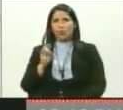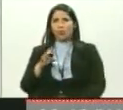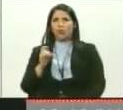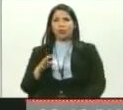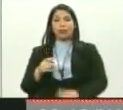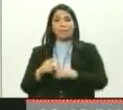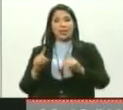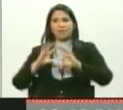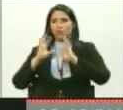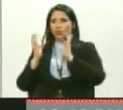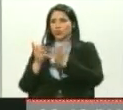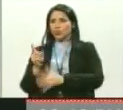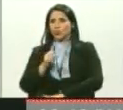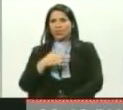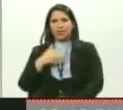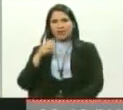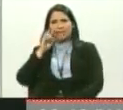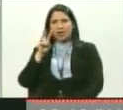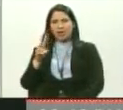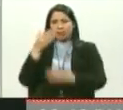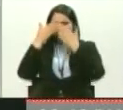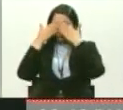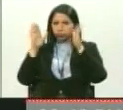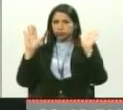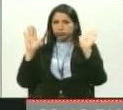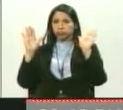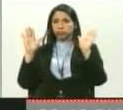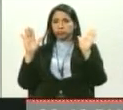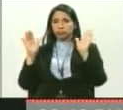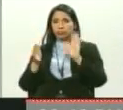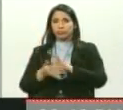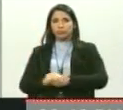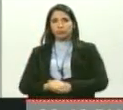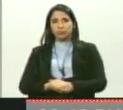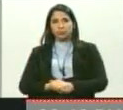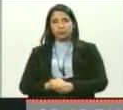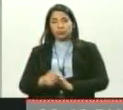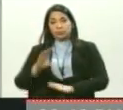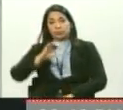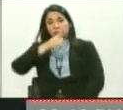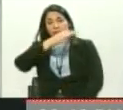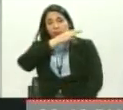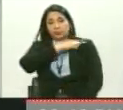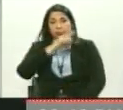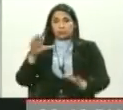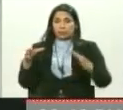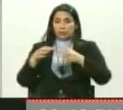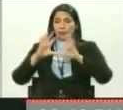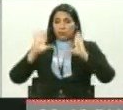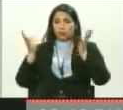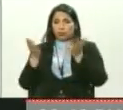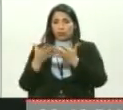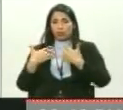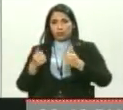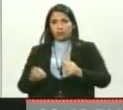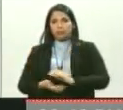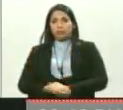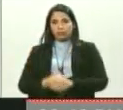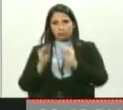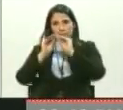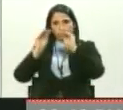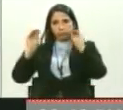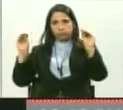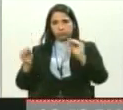Parece que el mundo no quiere oír. El doctor Tedros, director general de la Organización Mundial de la Salud, ha alertado